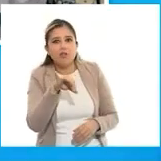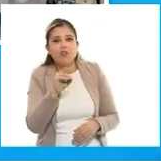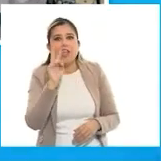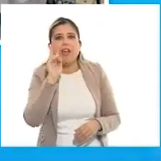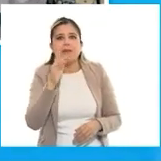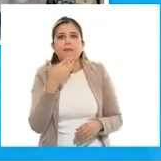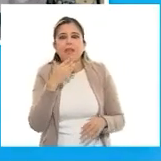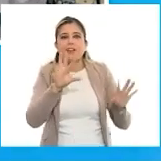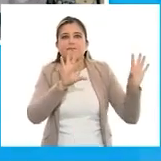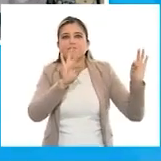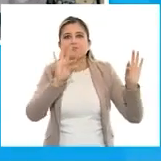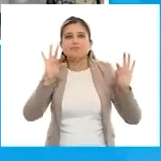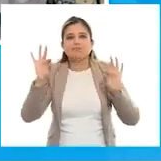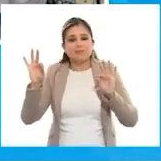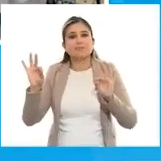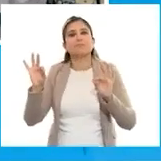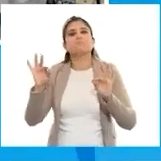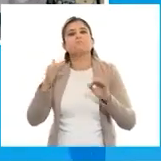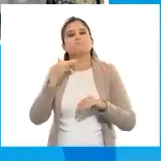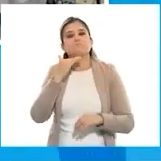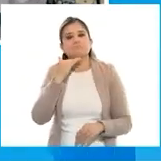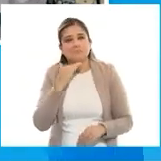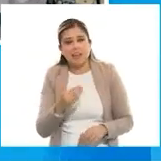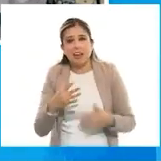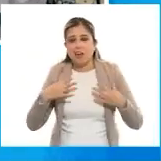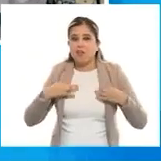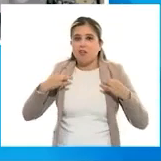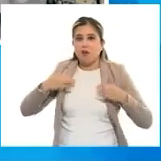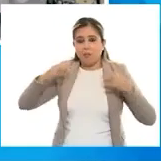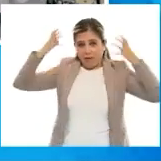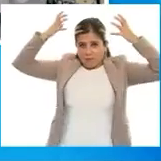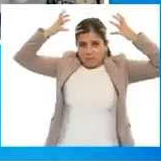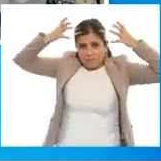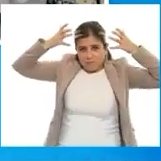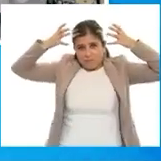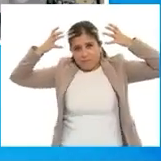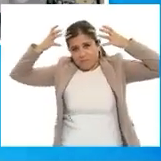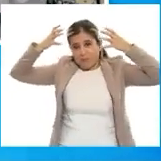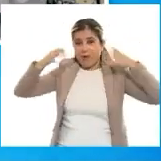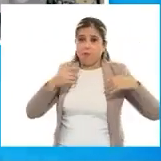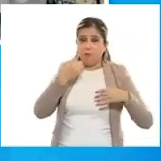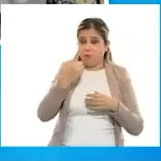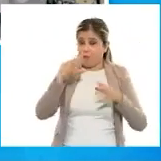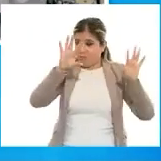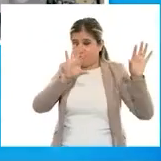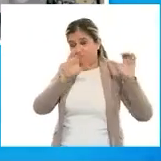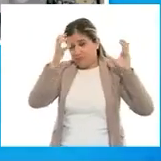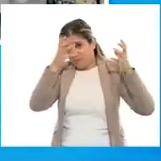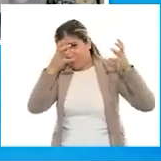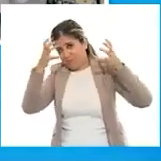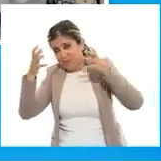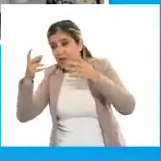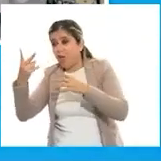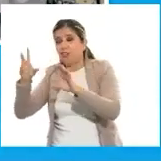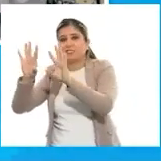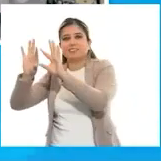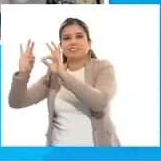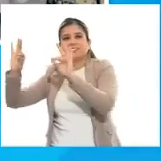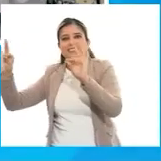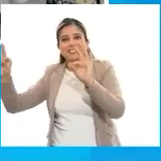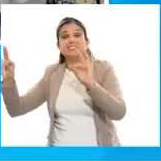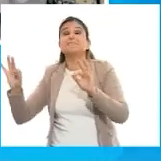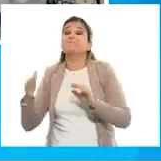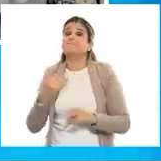está tendida. Y él está llevando la ropa, ¿verdad? Ya vi, sí. En la foto número 1 la está llevando. Y en la número 2 ya está tendida, como dices